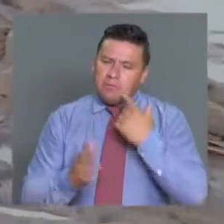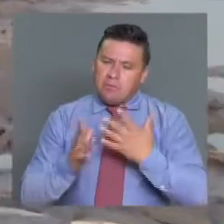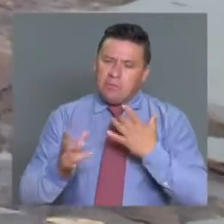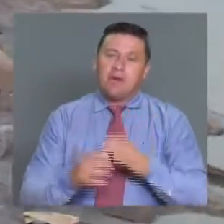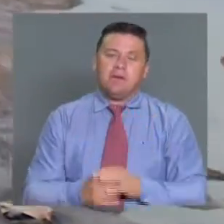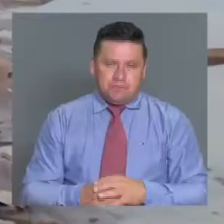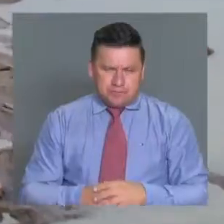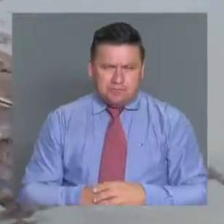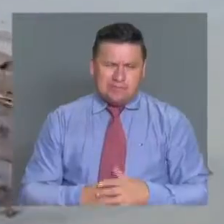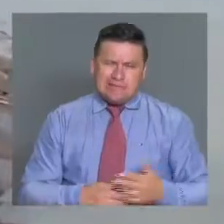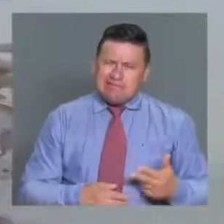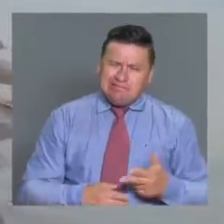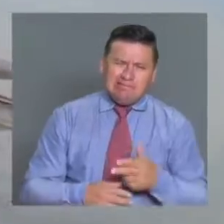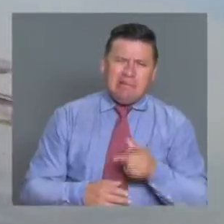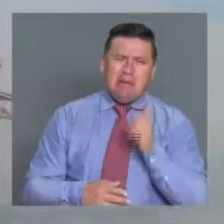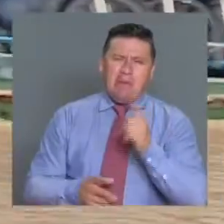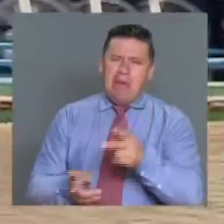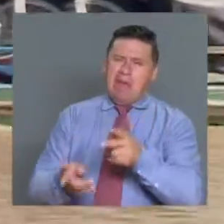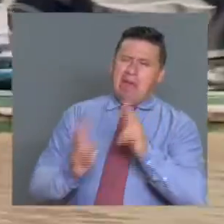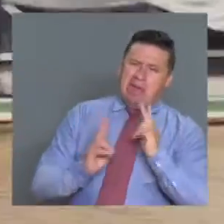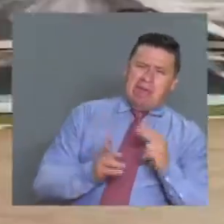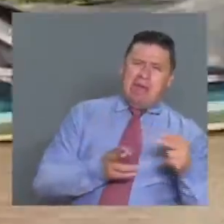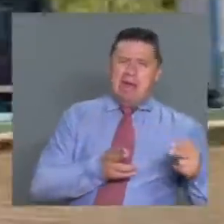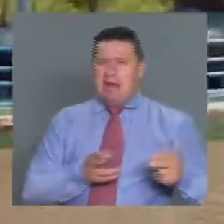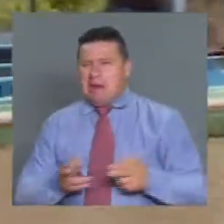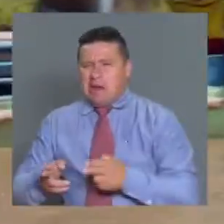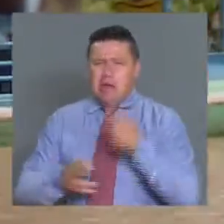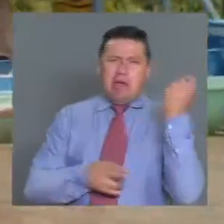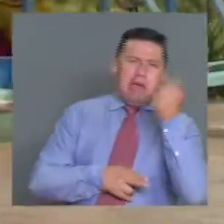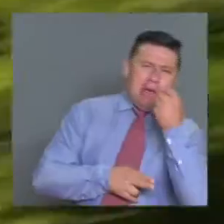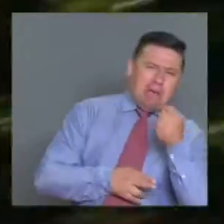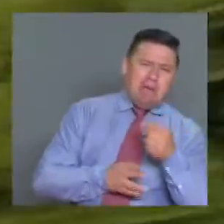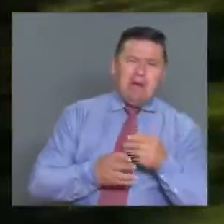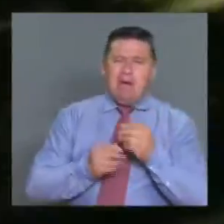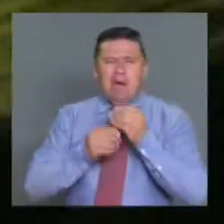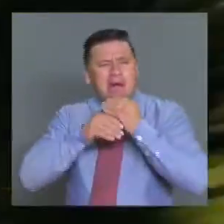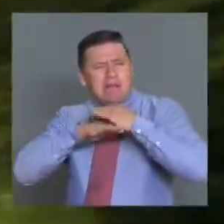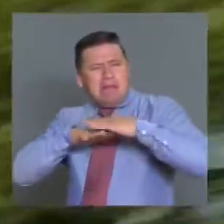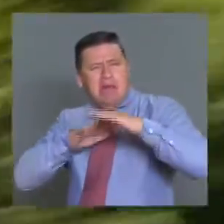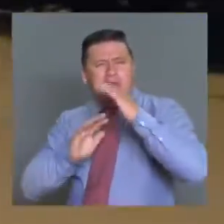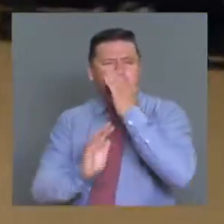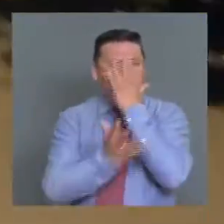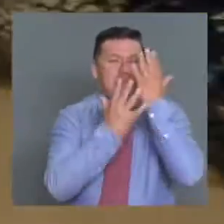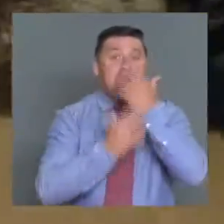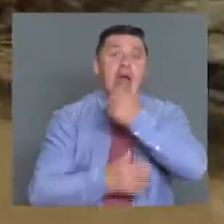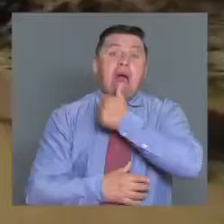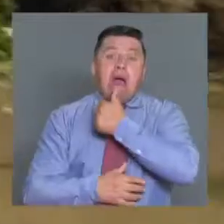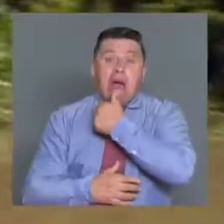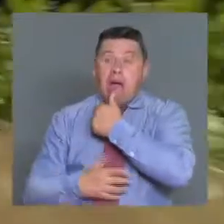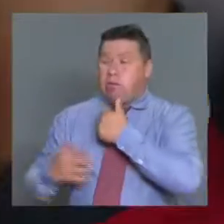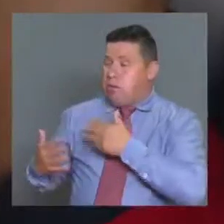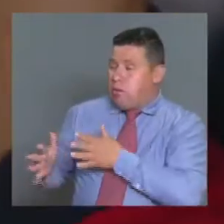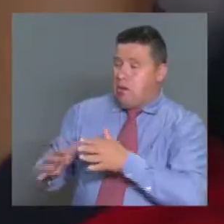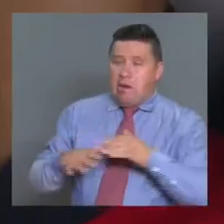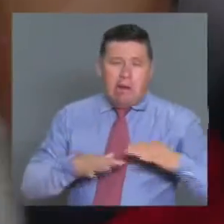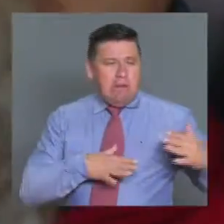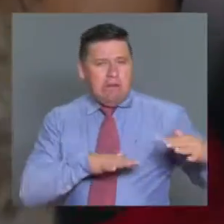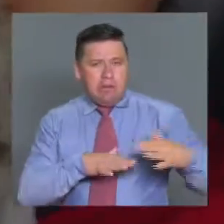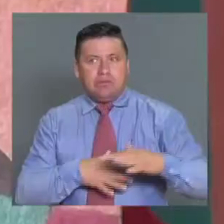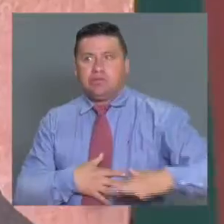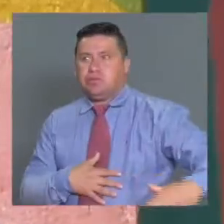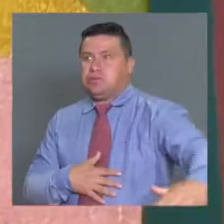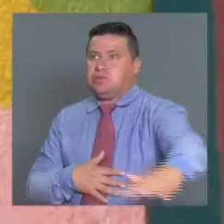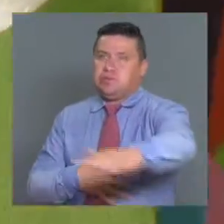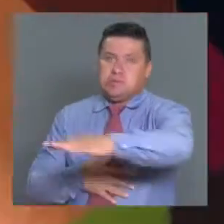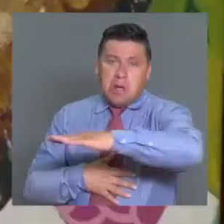pasando caminos entablados cruzando el río meta gran extensión de bosques y agua a nuestro alrededor así fue